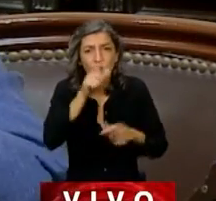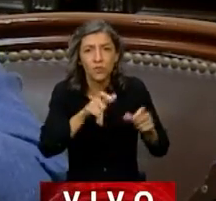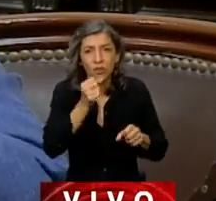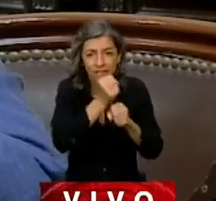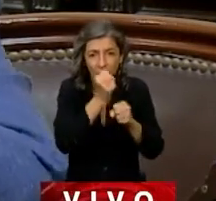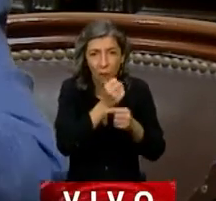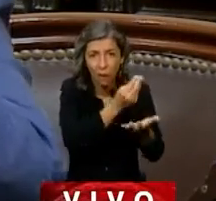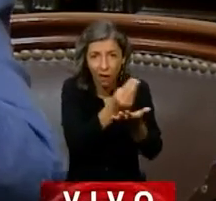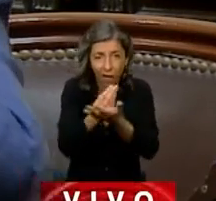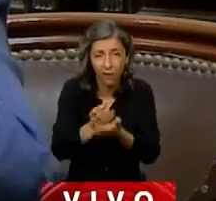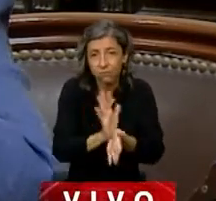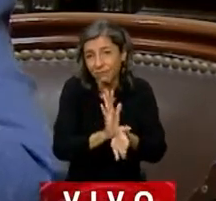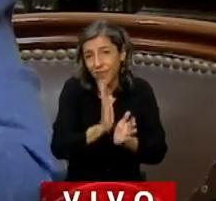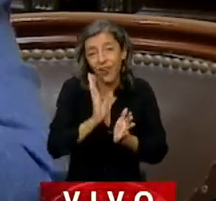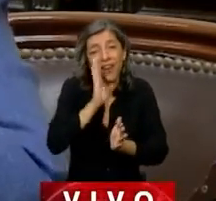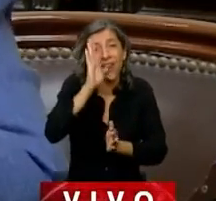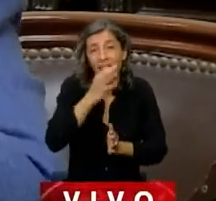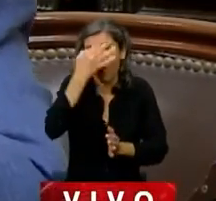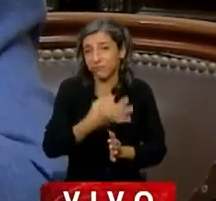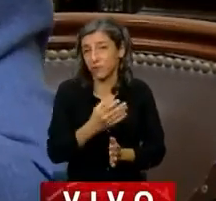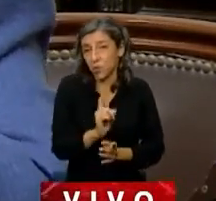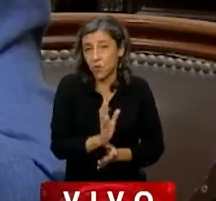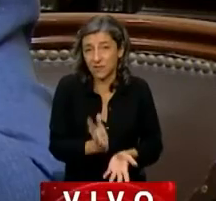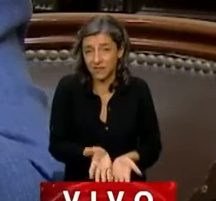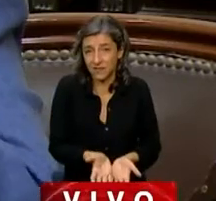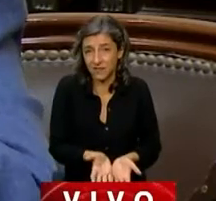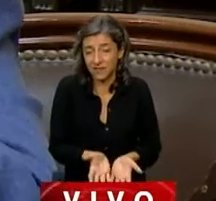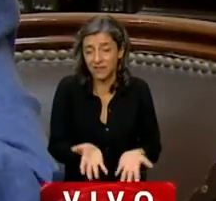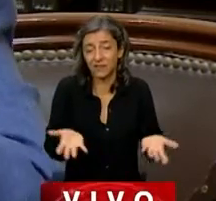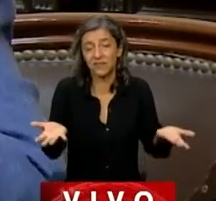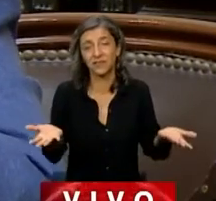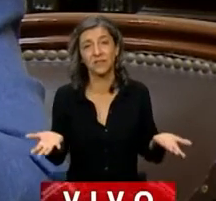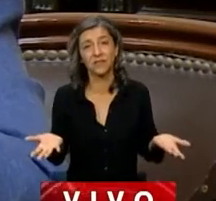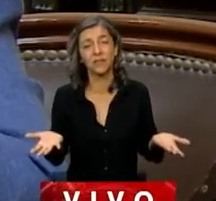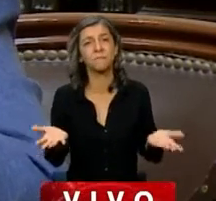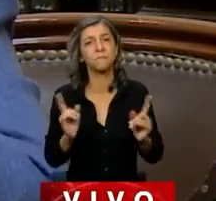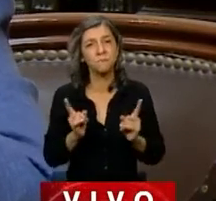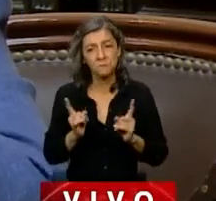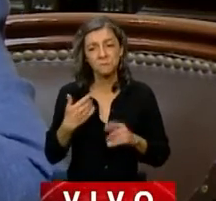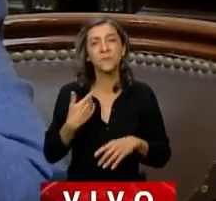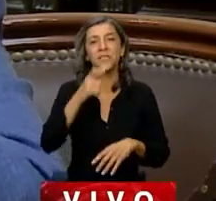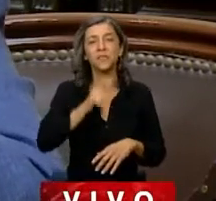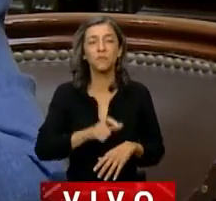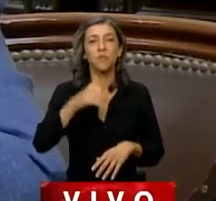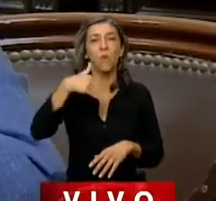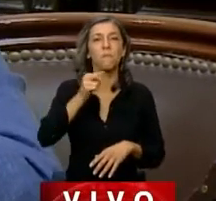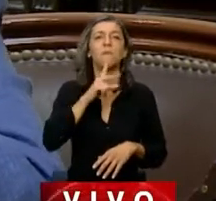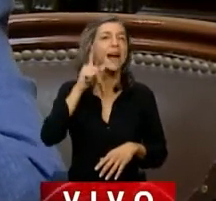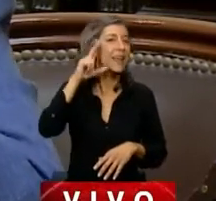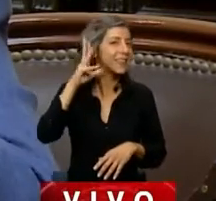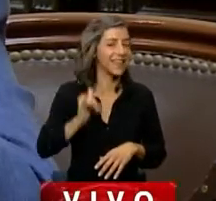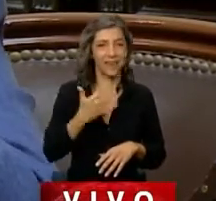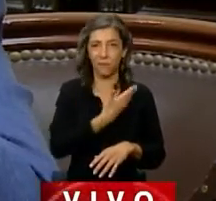gran mayoría. Lo decía en esa convención de Camargo el mismo dirigente de la UOCRA, Gerardo Martínez: nos va a